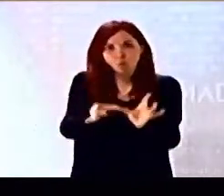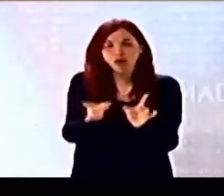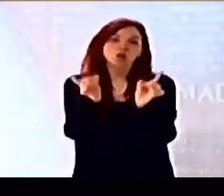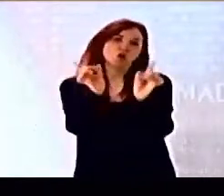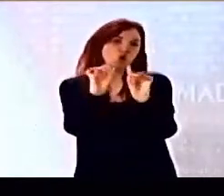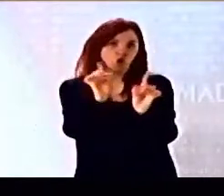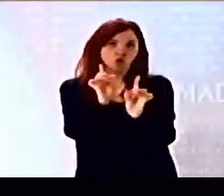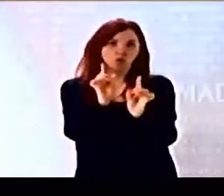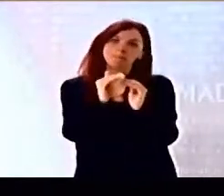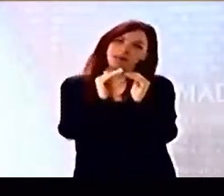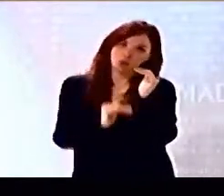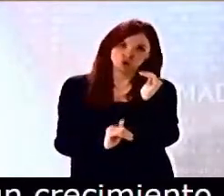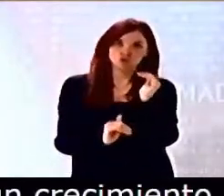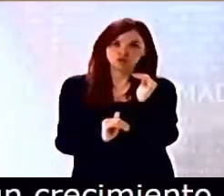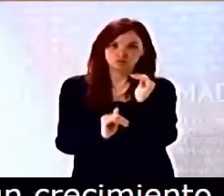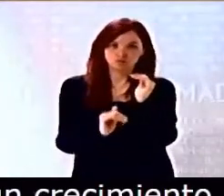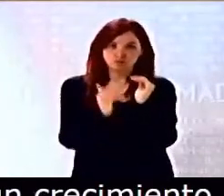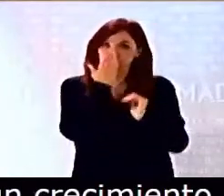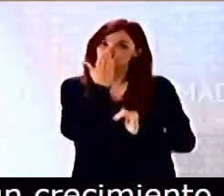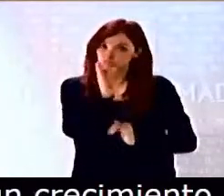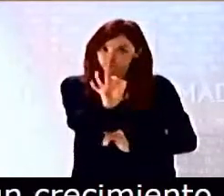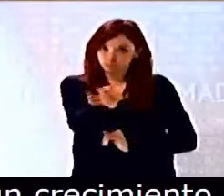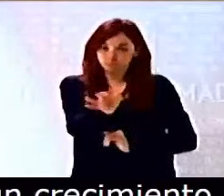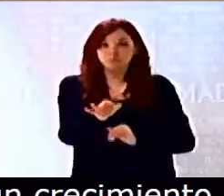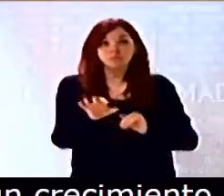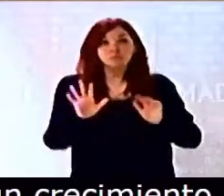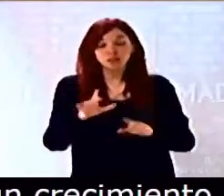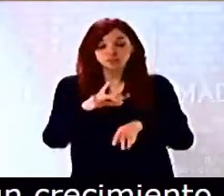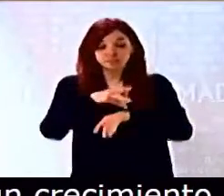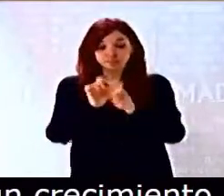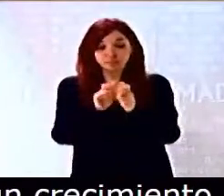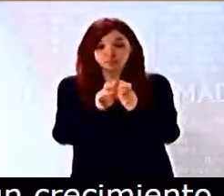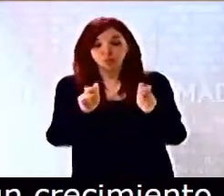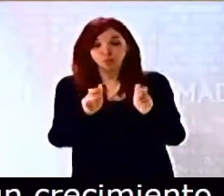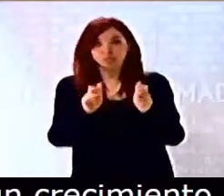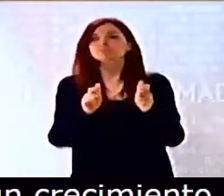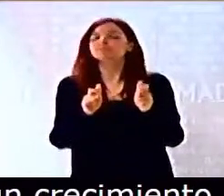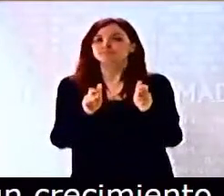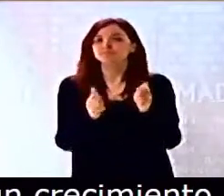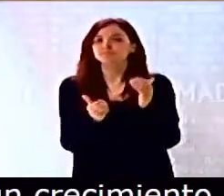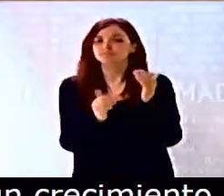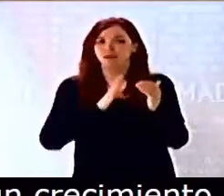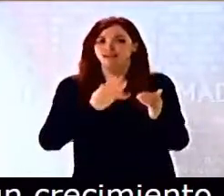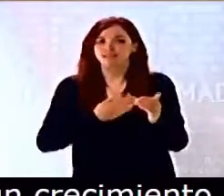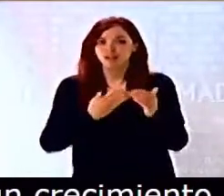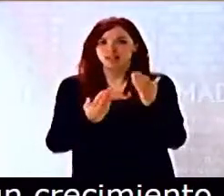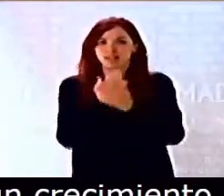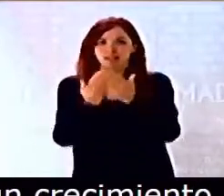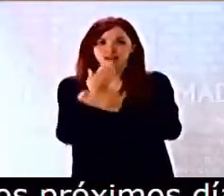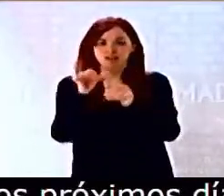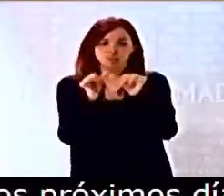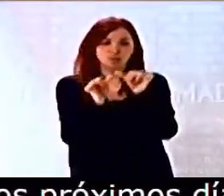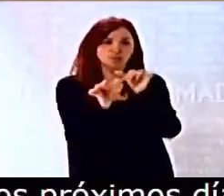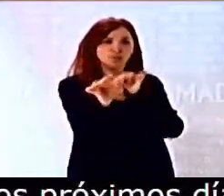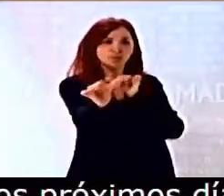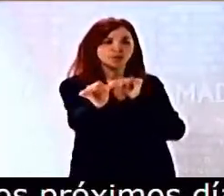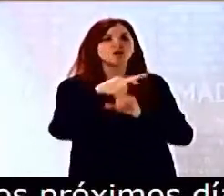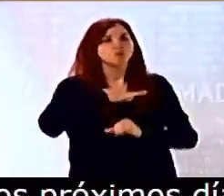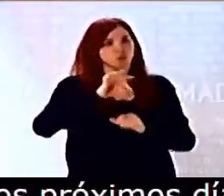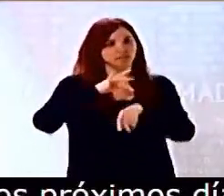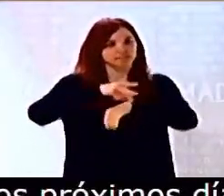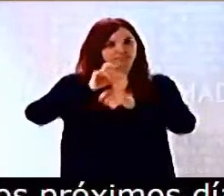suave, pero es un crecimiento que podemos tener en los próximos días y que tenemos que estar muy atentos hasta